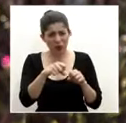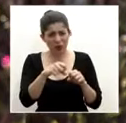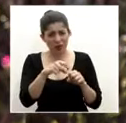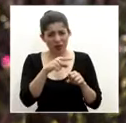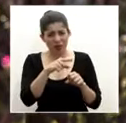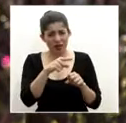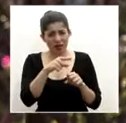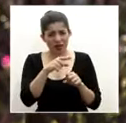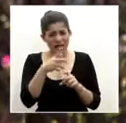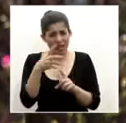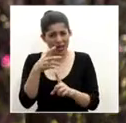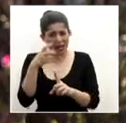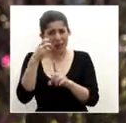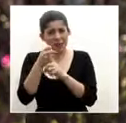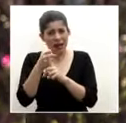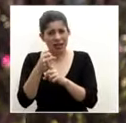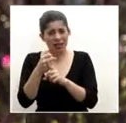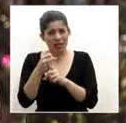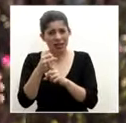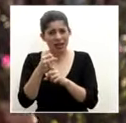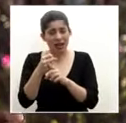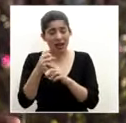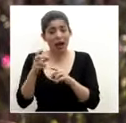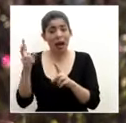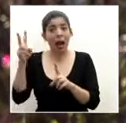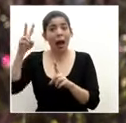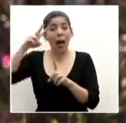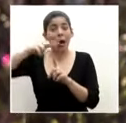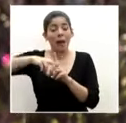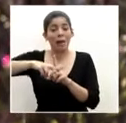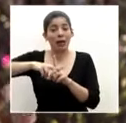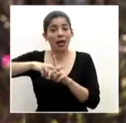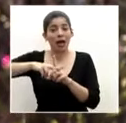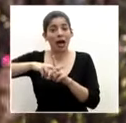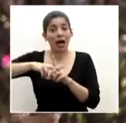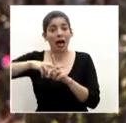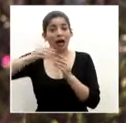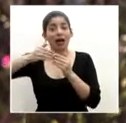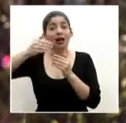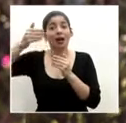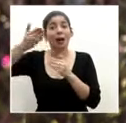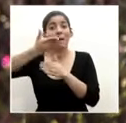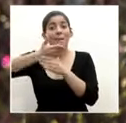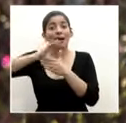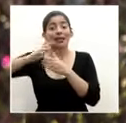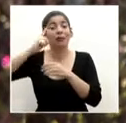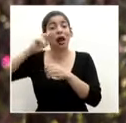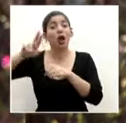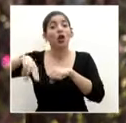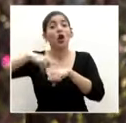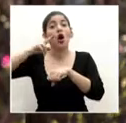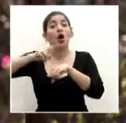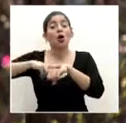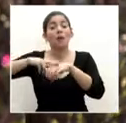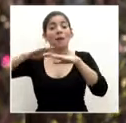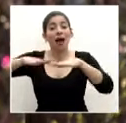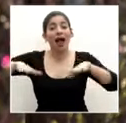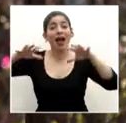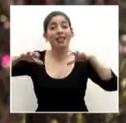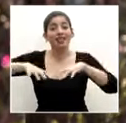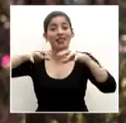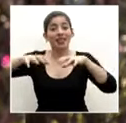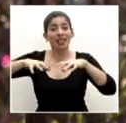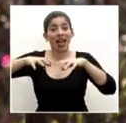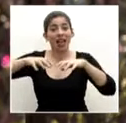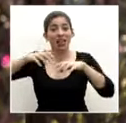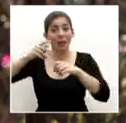señor ministro, en el atraso de la implementación de la siguiente fase de normalización de